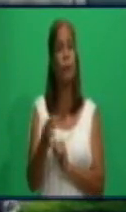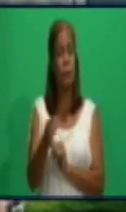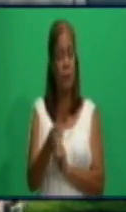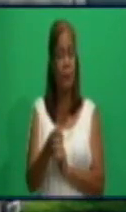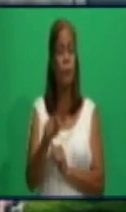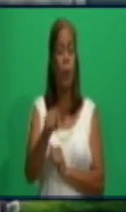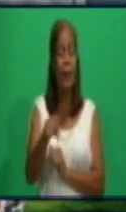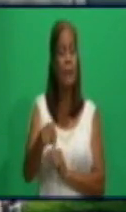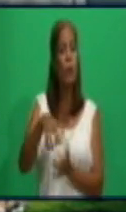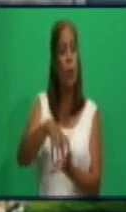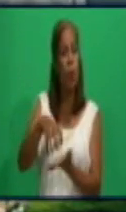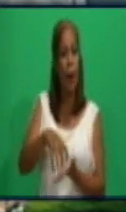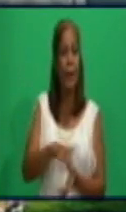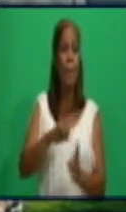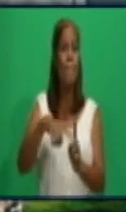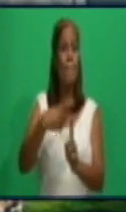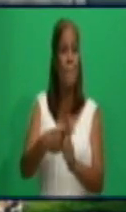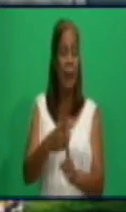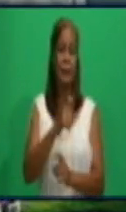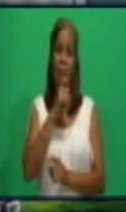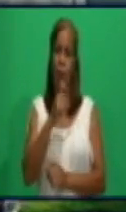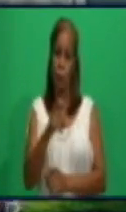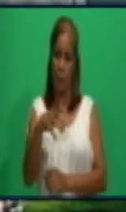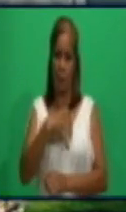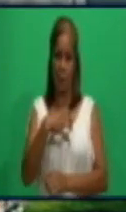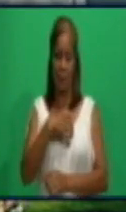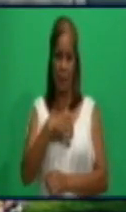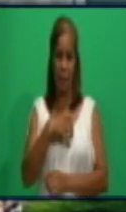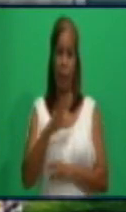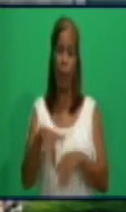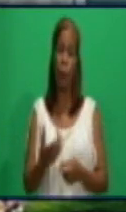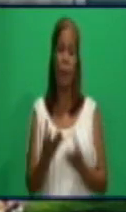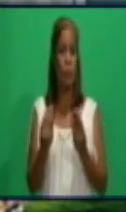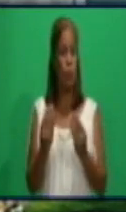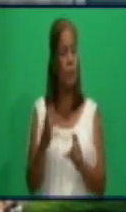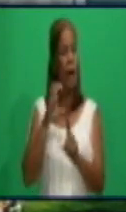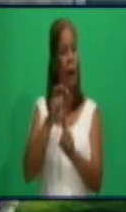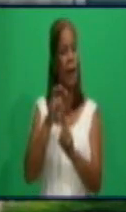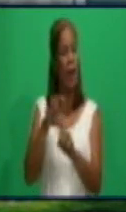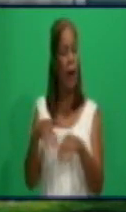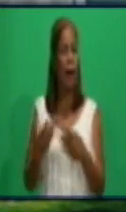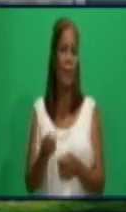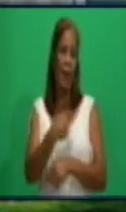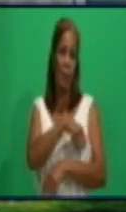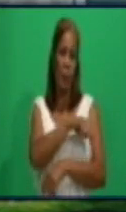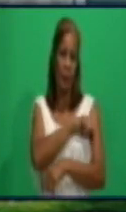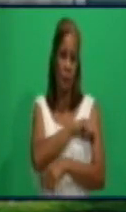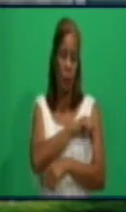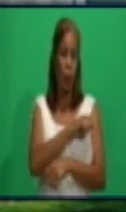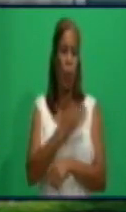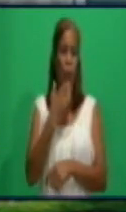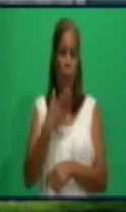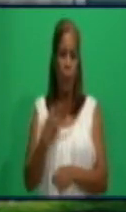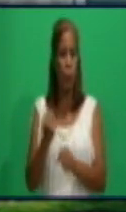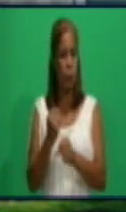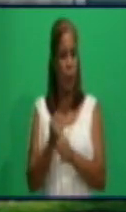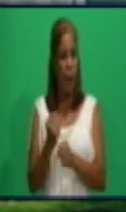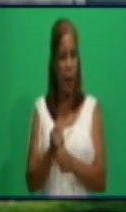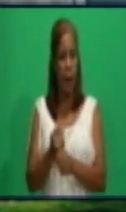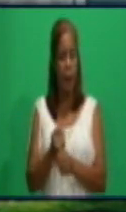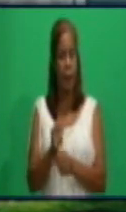donde mayor cantidad de inquietudes llegan de la población. ¿Cómo lo manejan ustedes desde la Dirección Provincial de Salud, de conjunto con el resto de